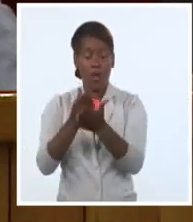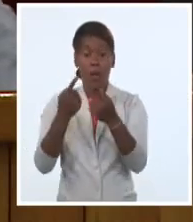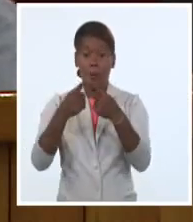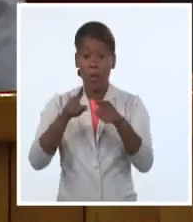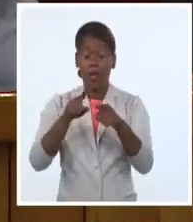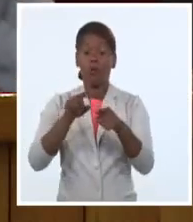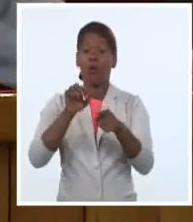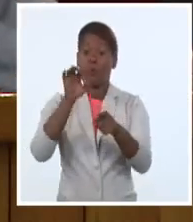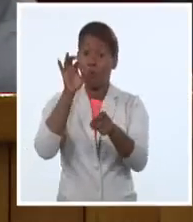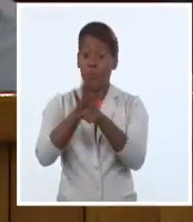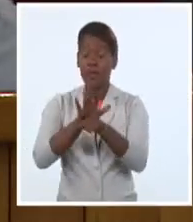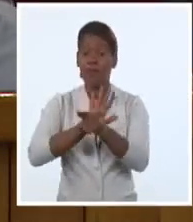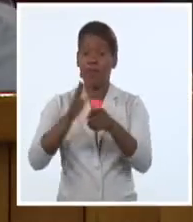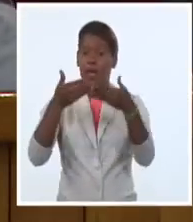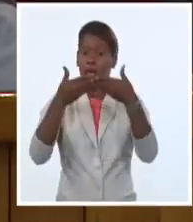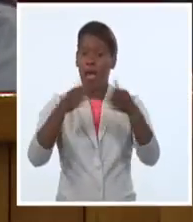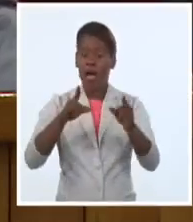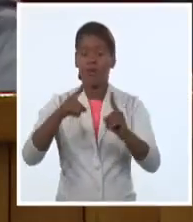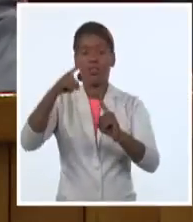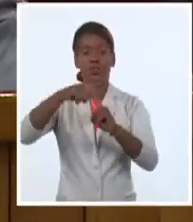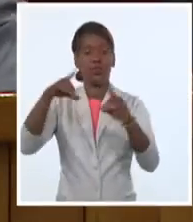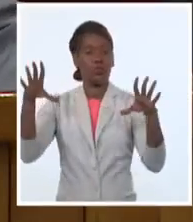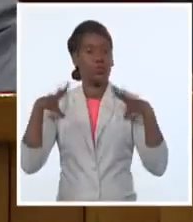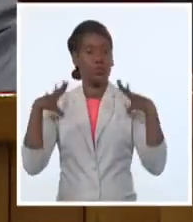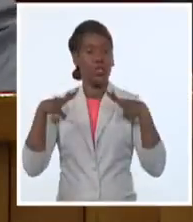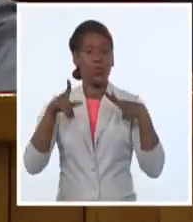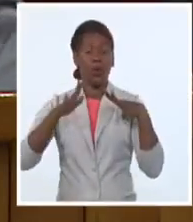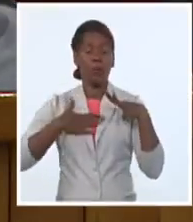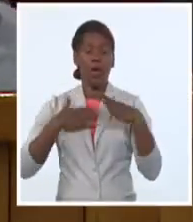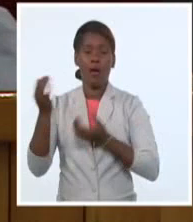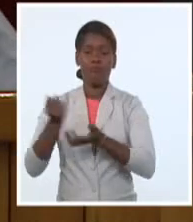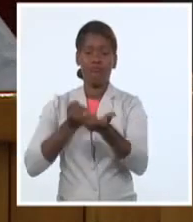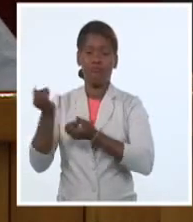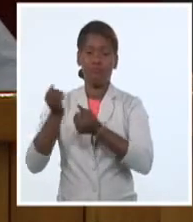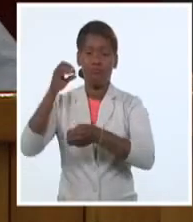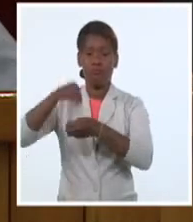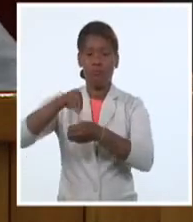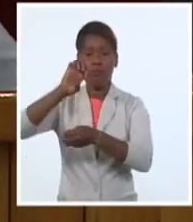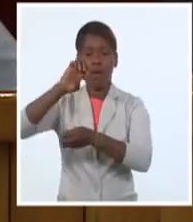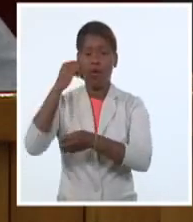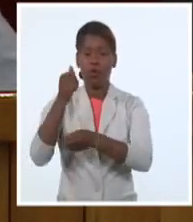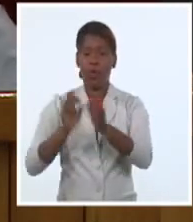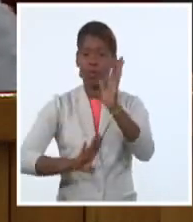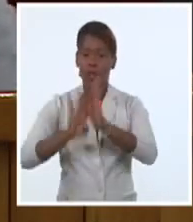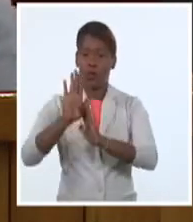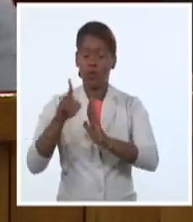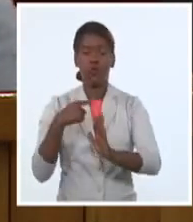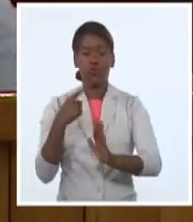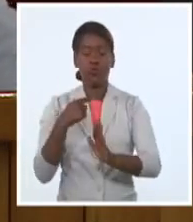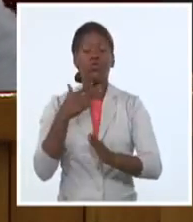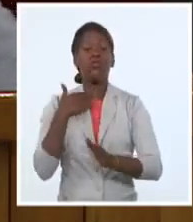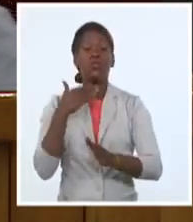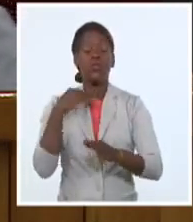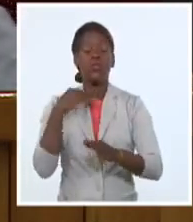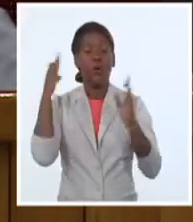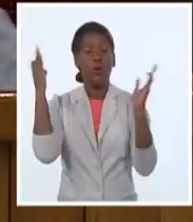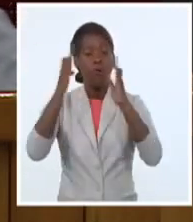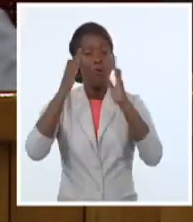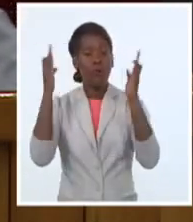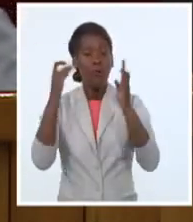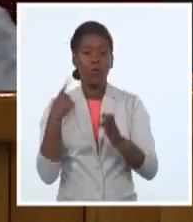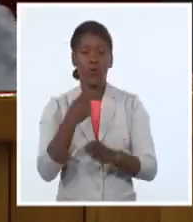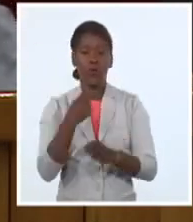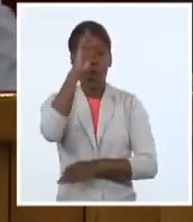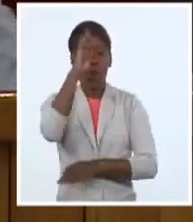economía. Dan ganas de celebrar por nuestros niños, nuestros médicos, nuestros científicos, nuestras